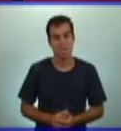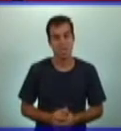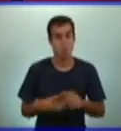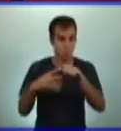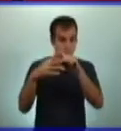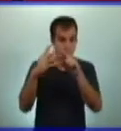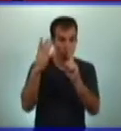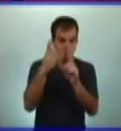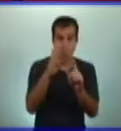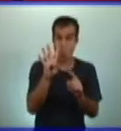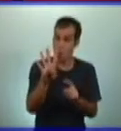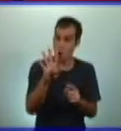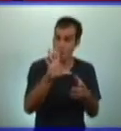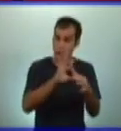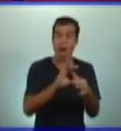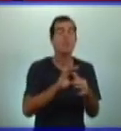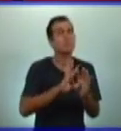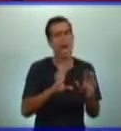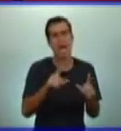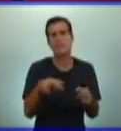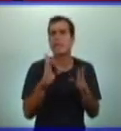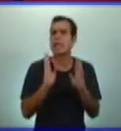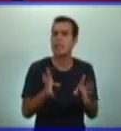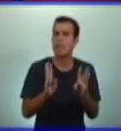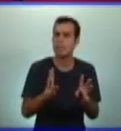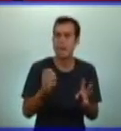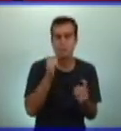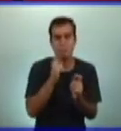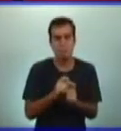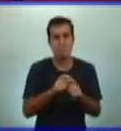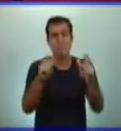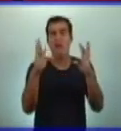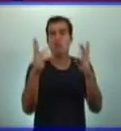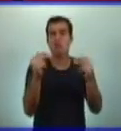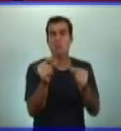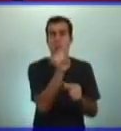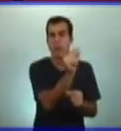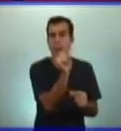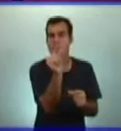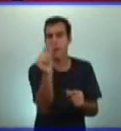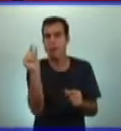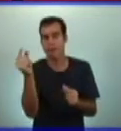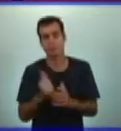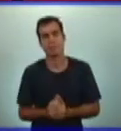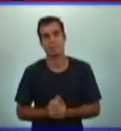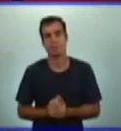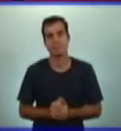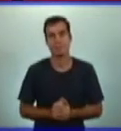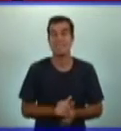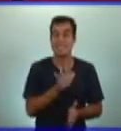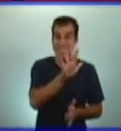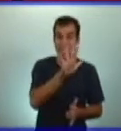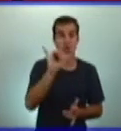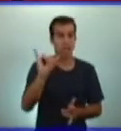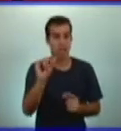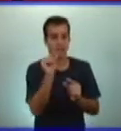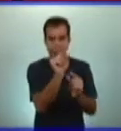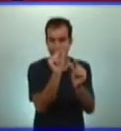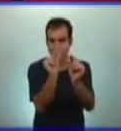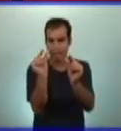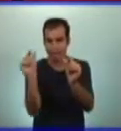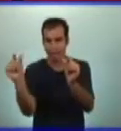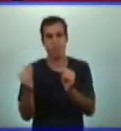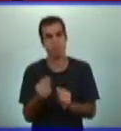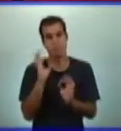sistematiza el proceder y lo que hacemos es aumentar los números en 5 y 6 lugares como lo vimos